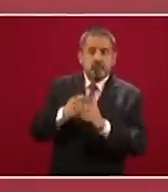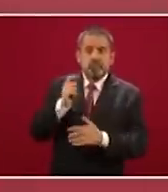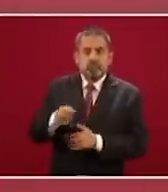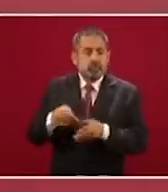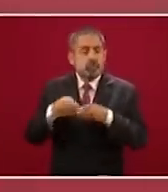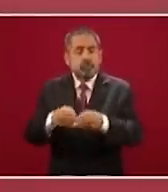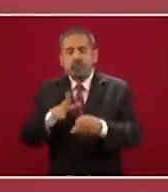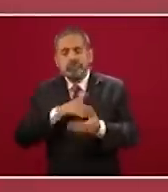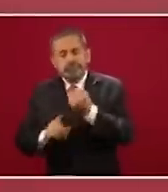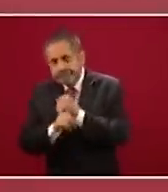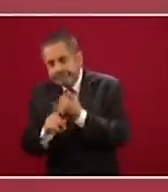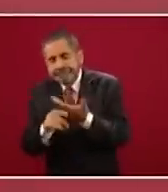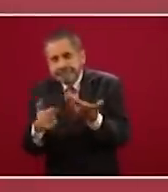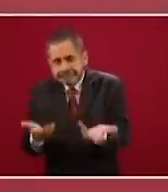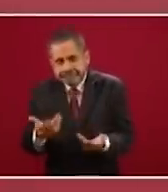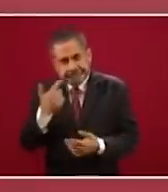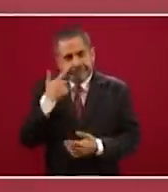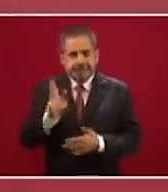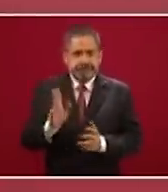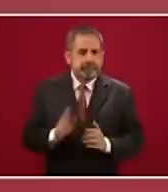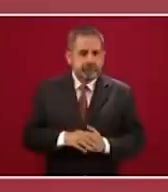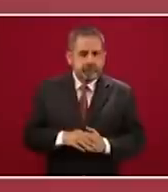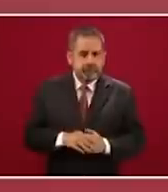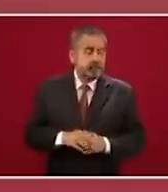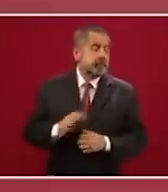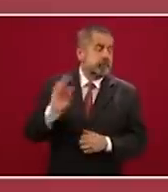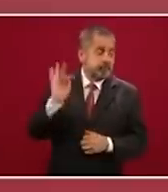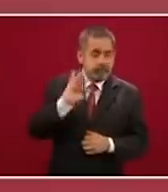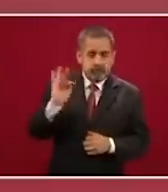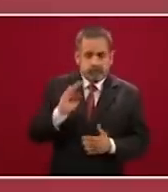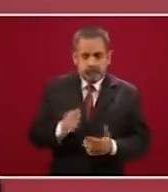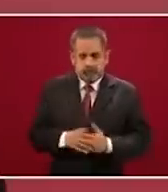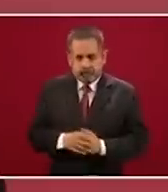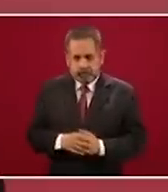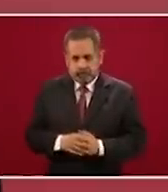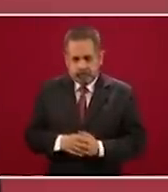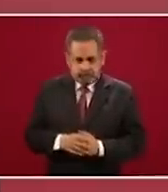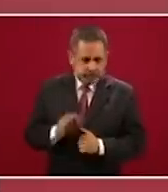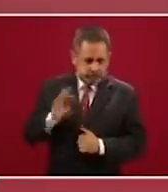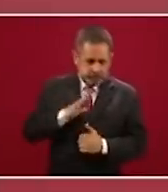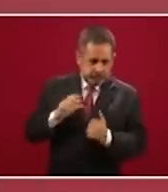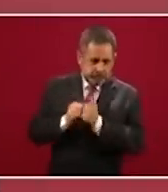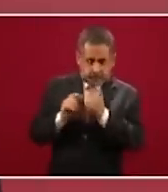había problema, pero si hubiese habido